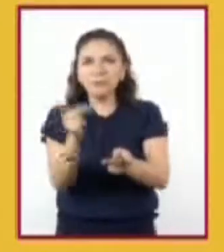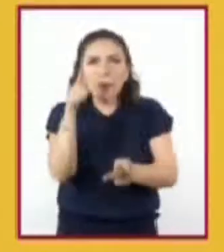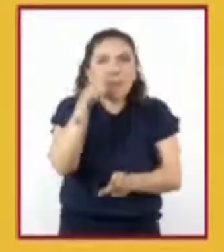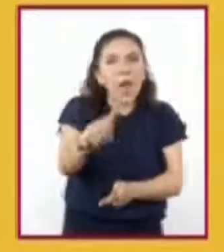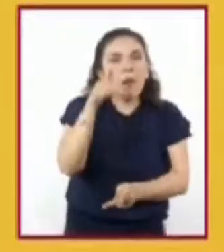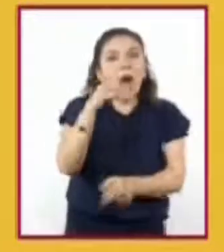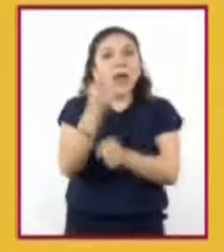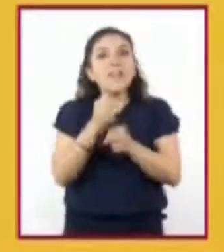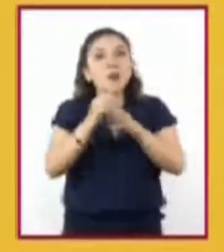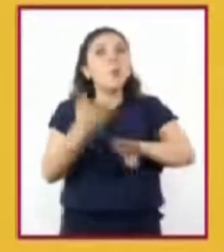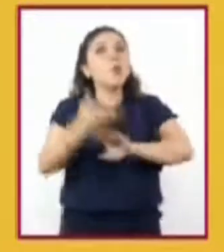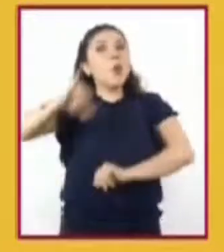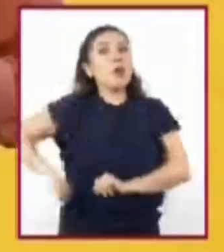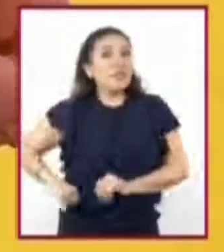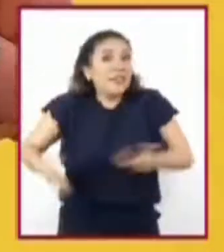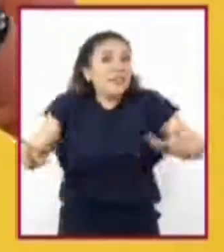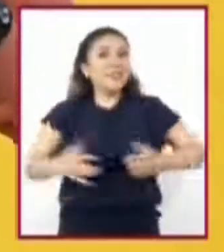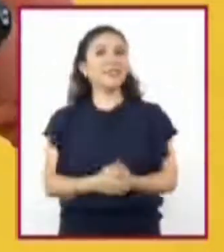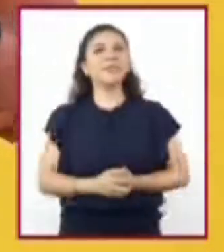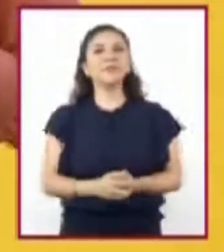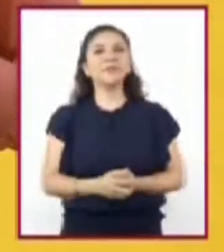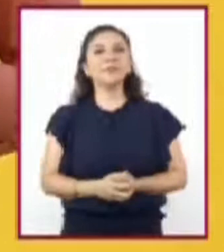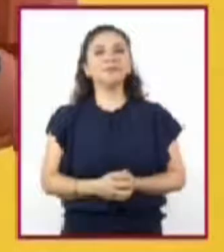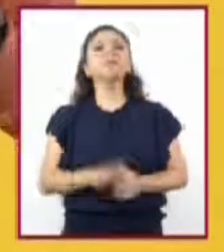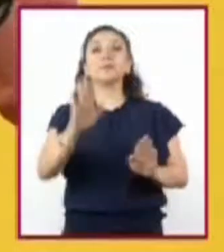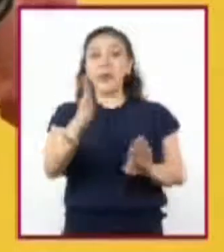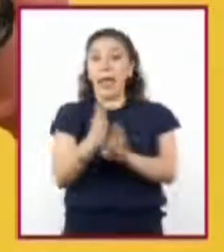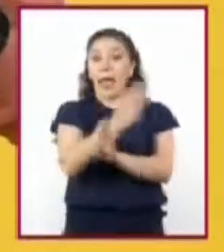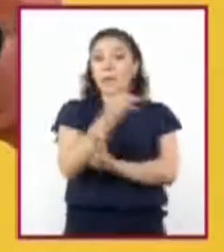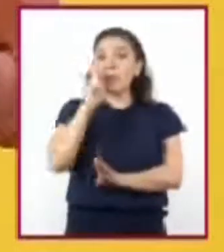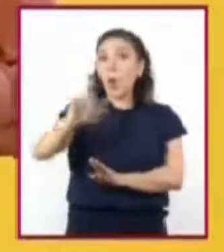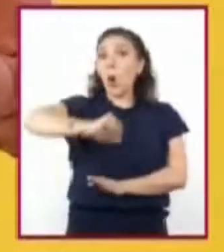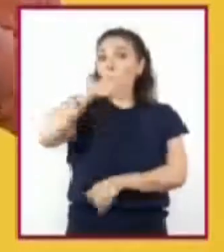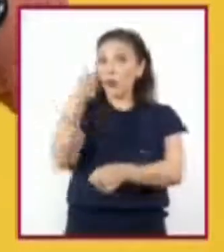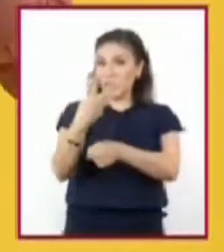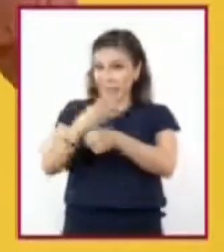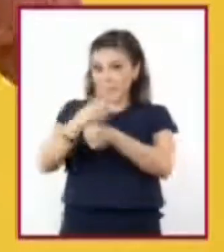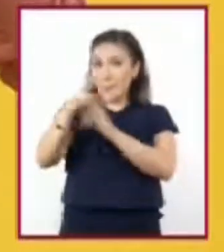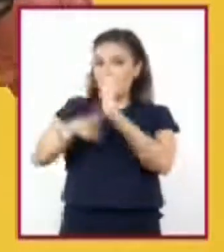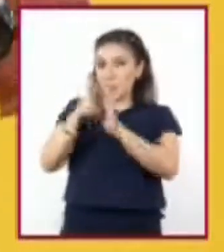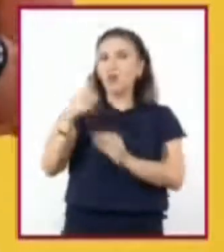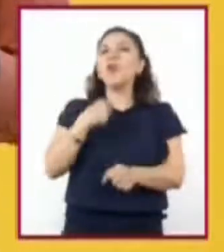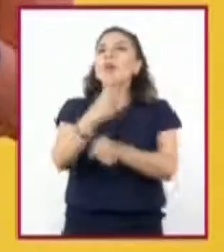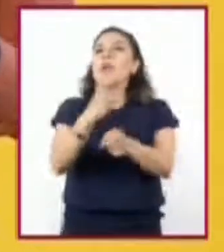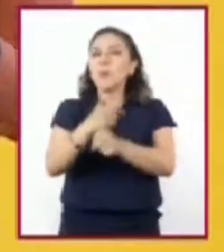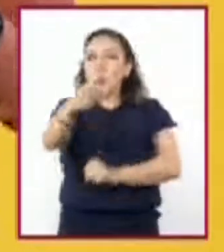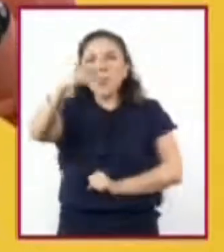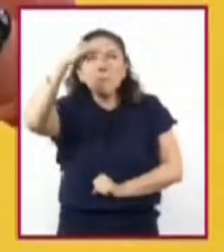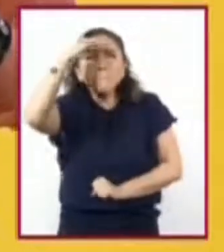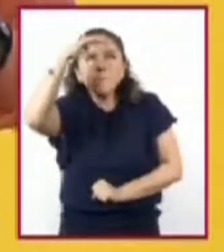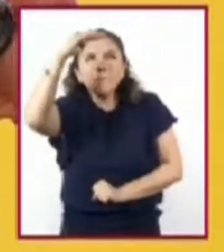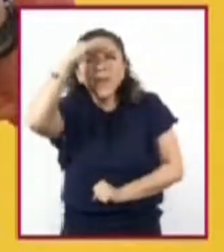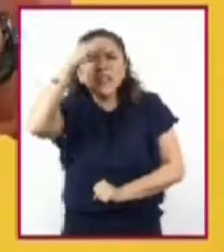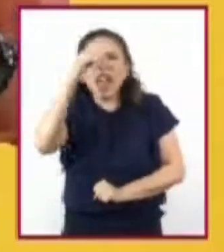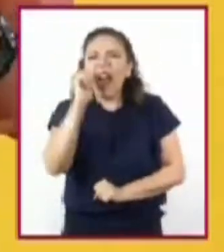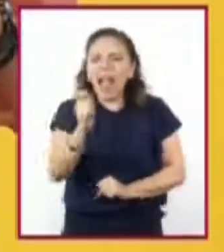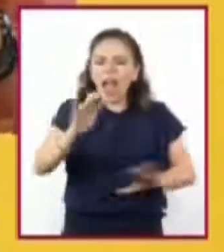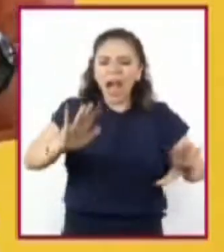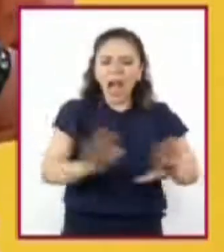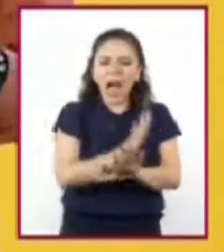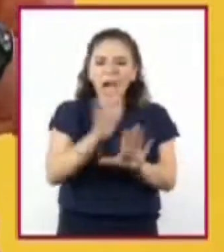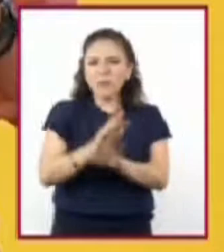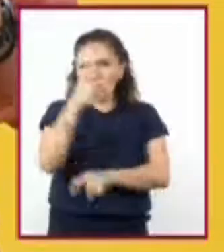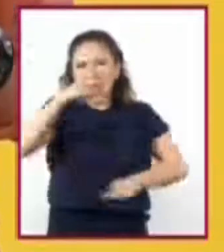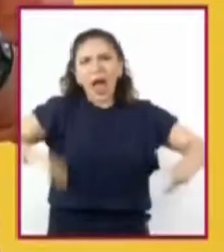obtener información interesante. Antes de ver el siguiente video, los invitamos a reflexionar sobre los cambios en las